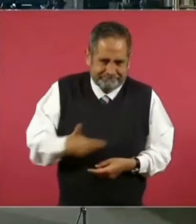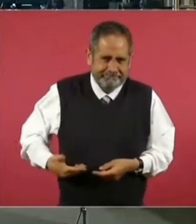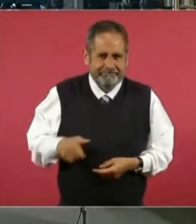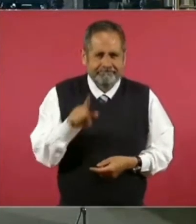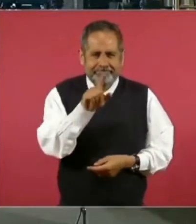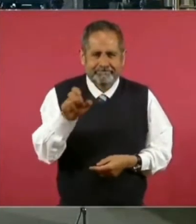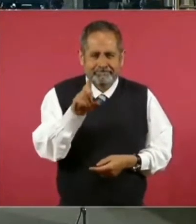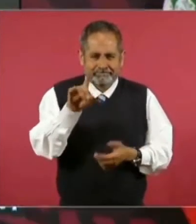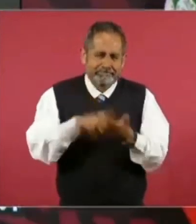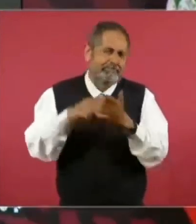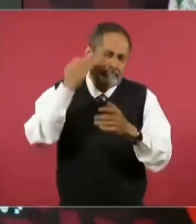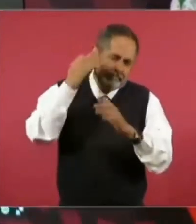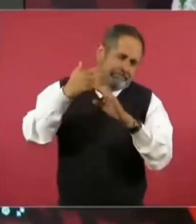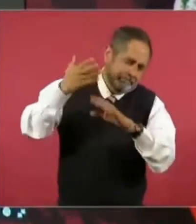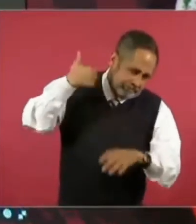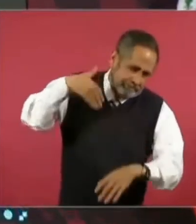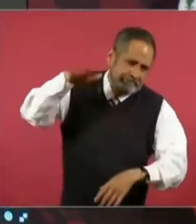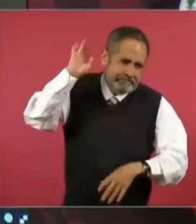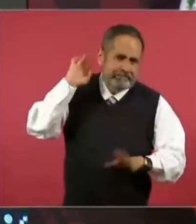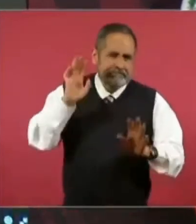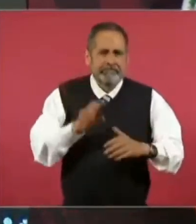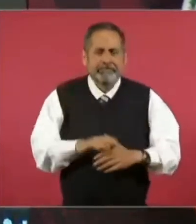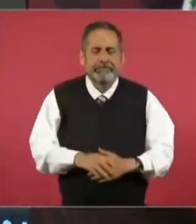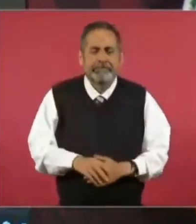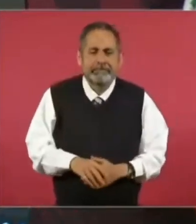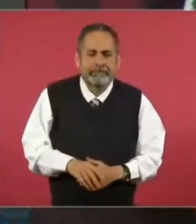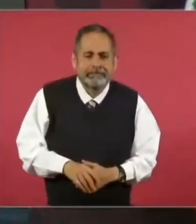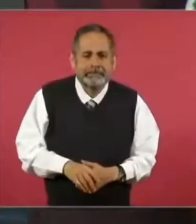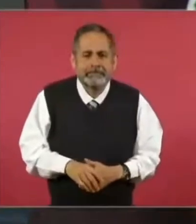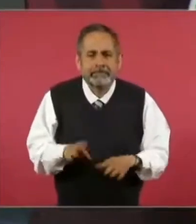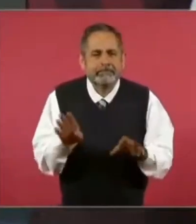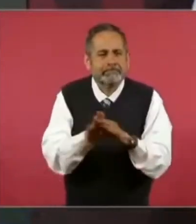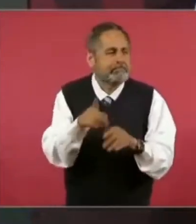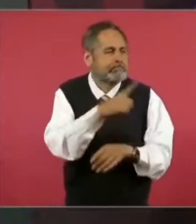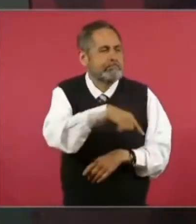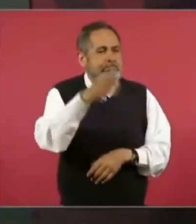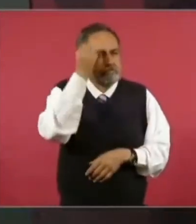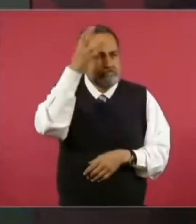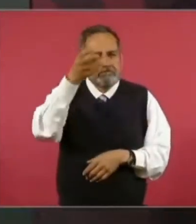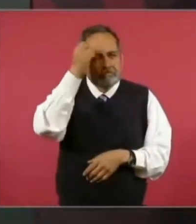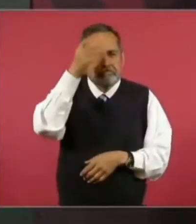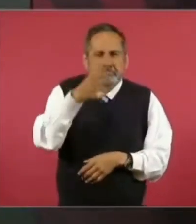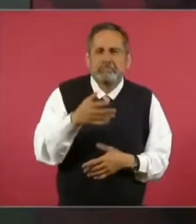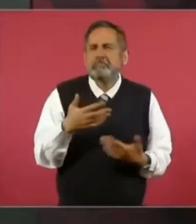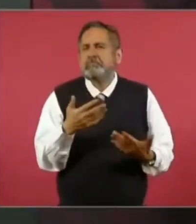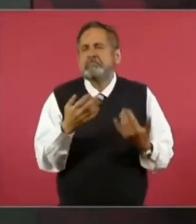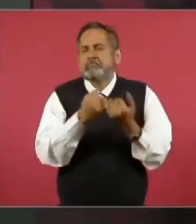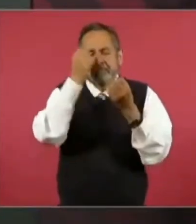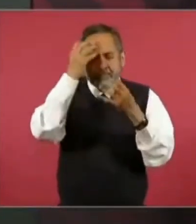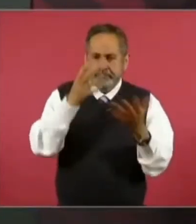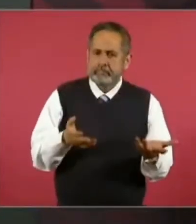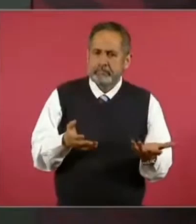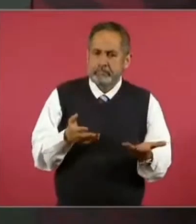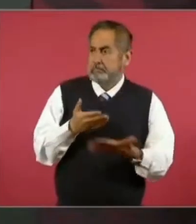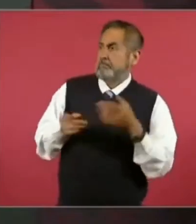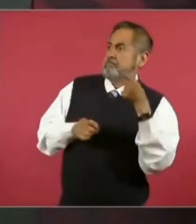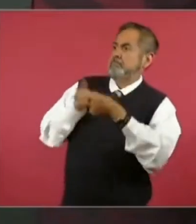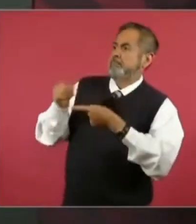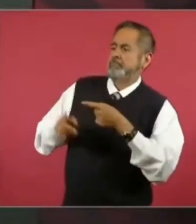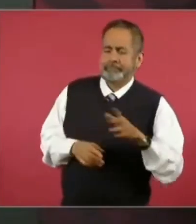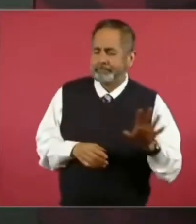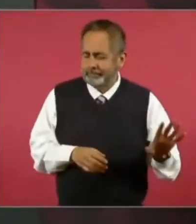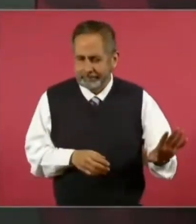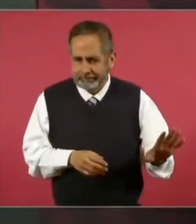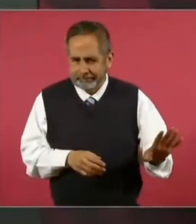Son aquellos tiempos, ¿no? Porque todo eso como que se olvida, ¿no? Y ahora pues es